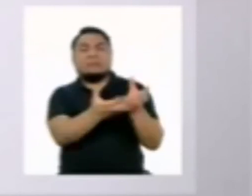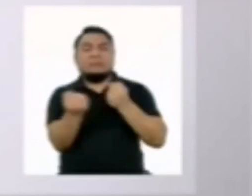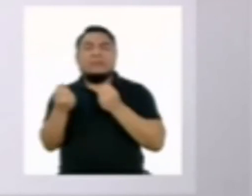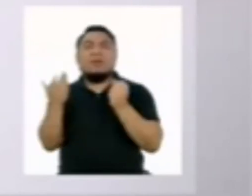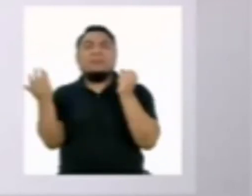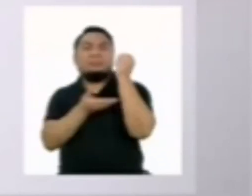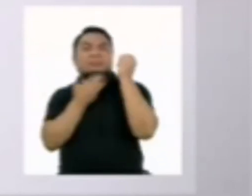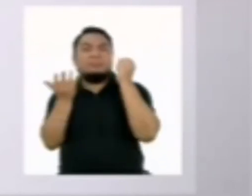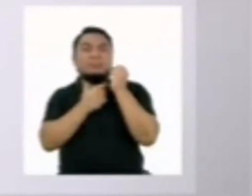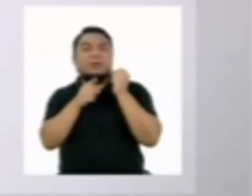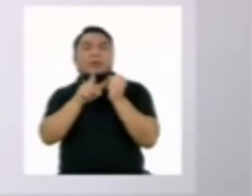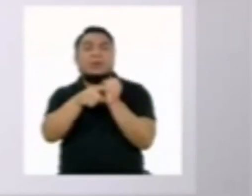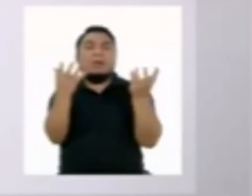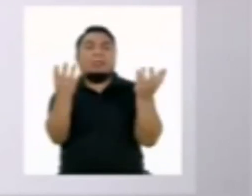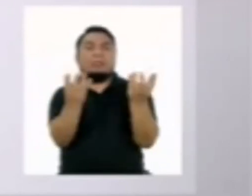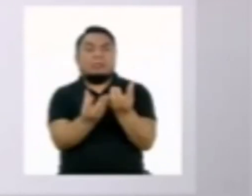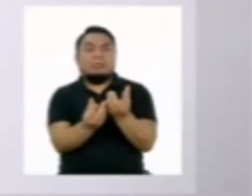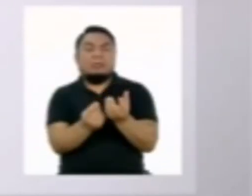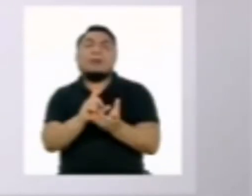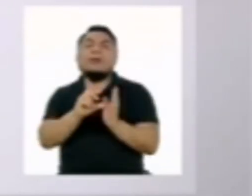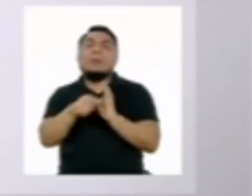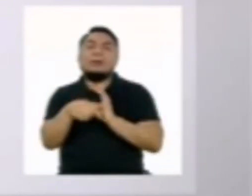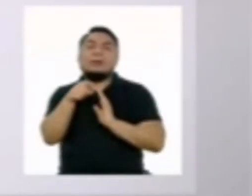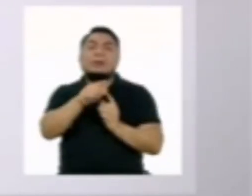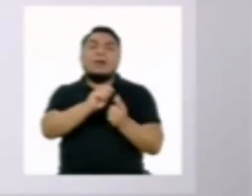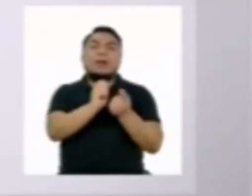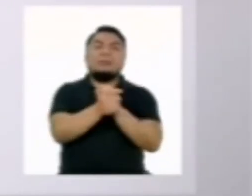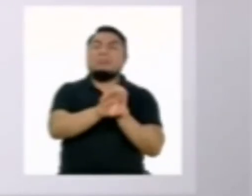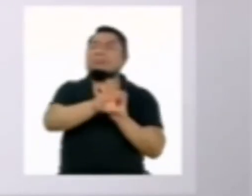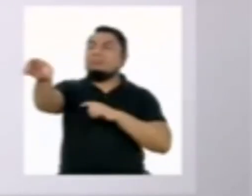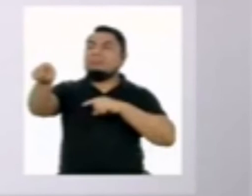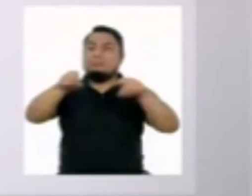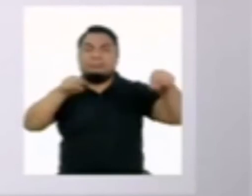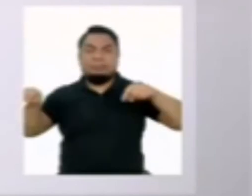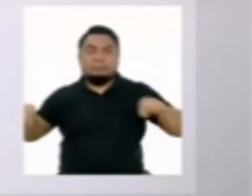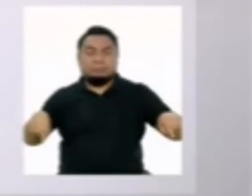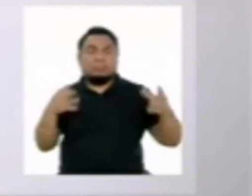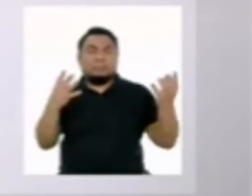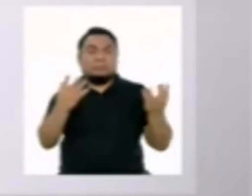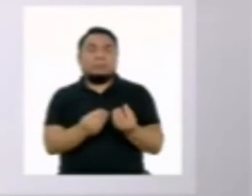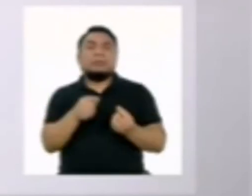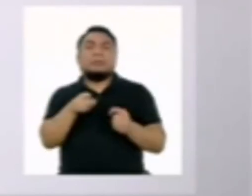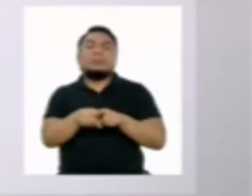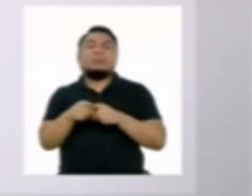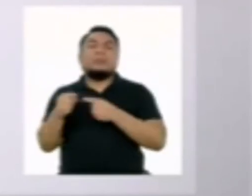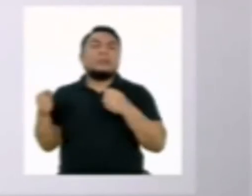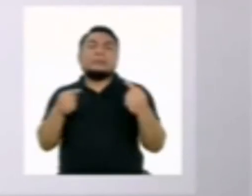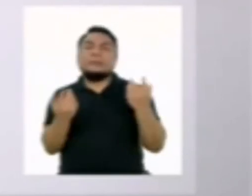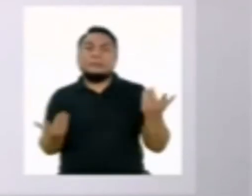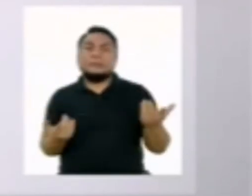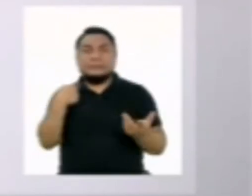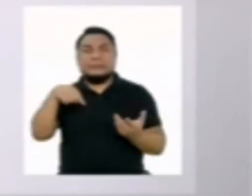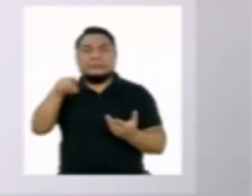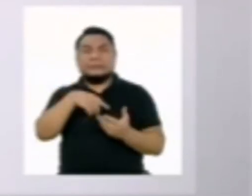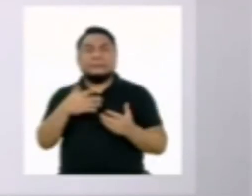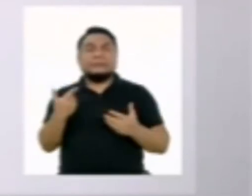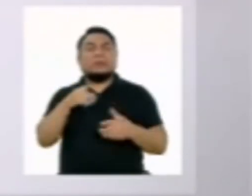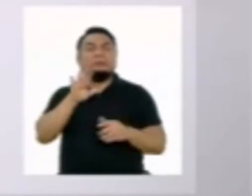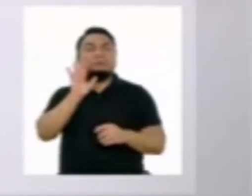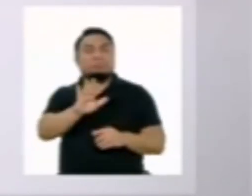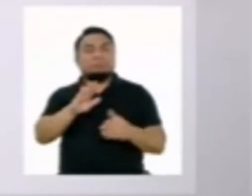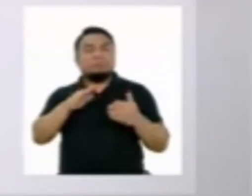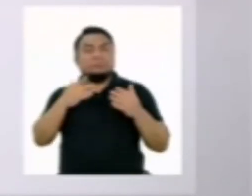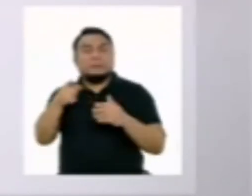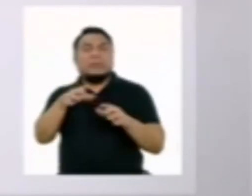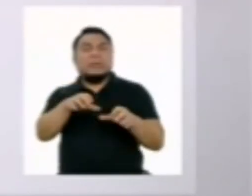de la depredación. Además, transmiten patógenos, modifican el hábitat y compiten agresivamente con las especies